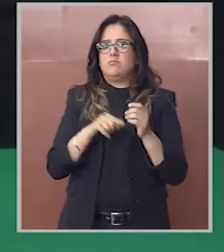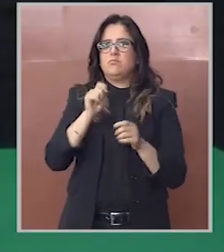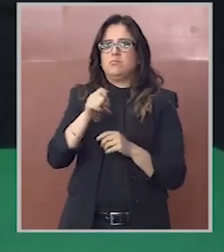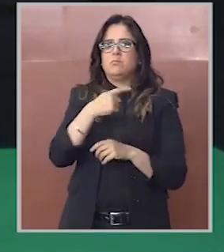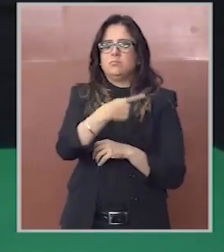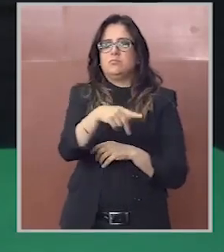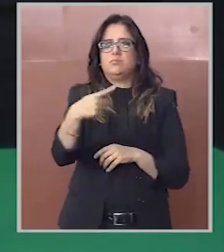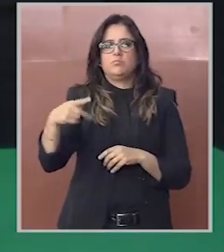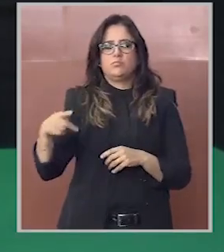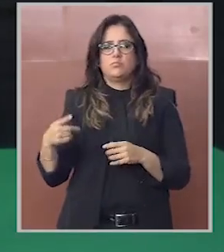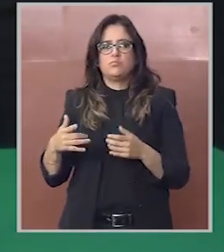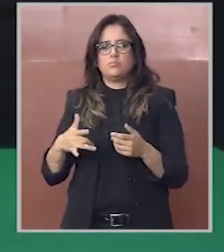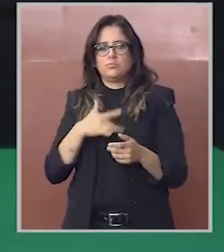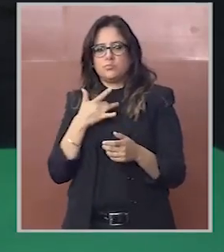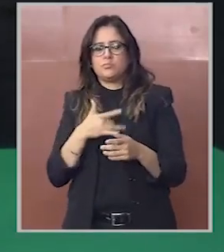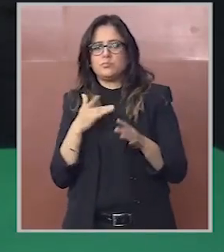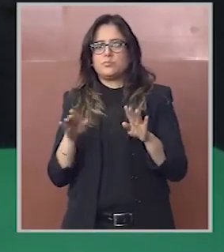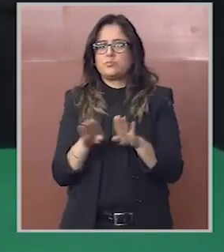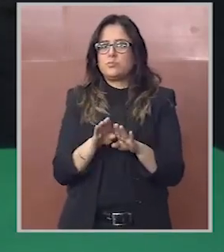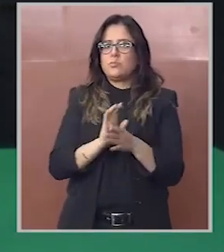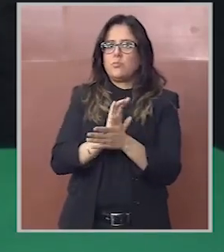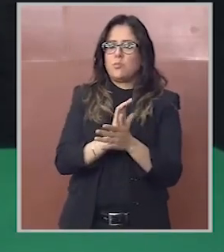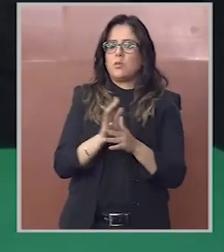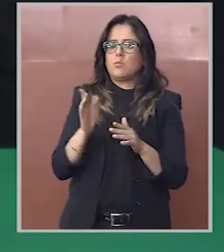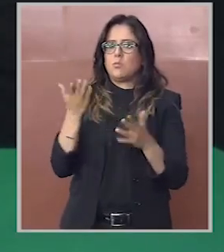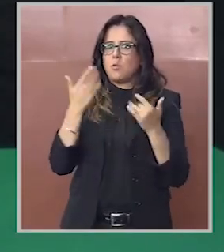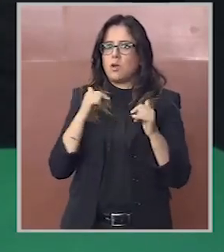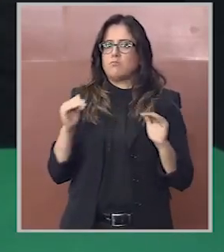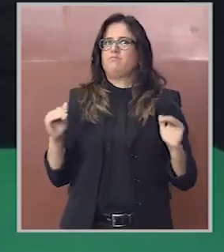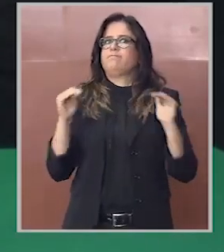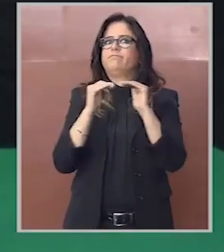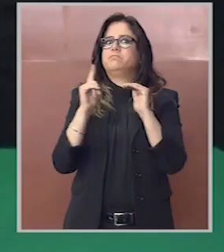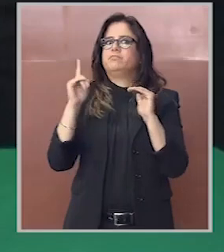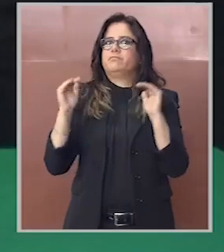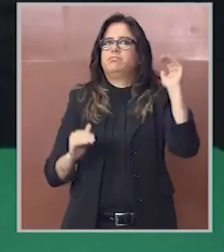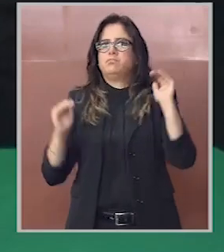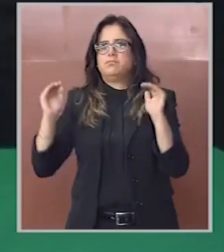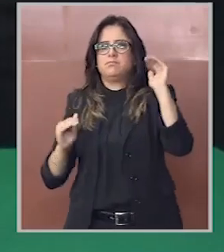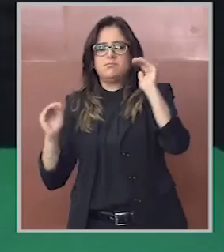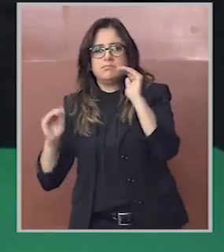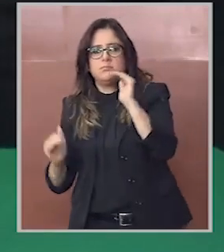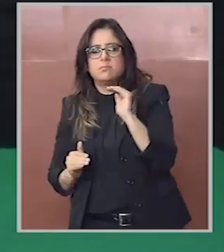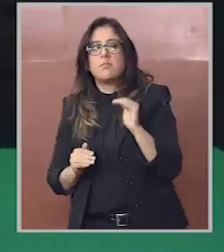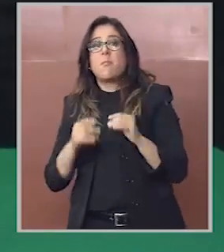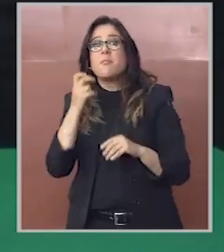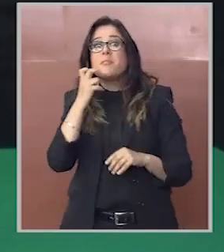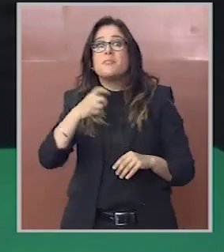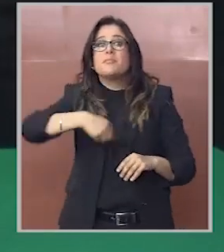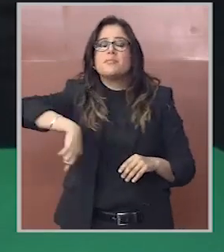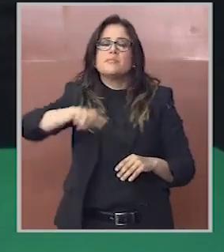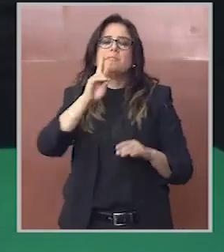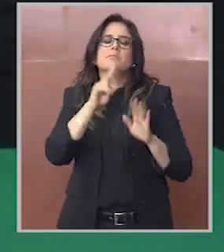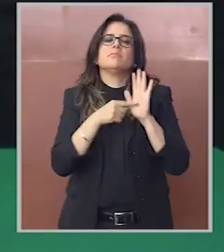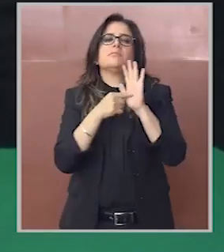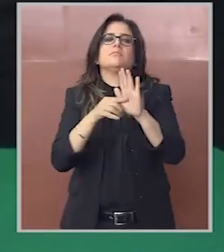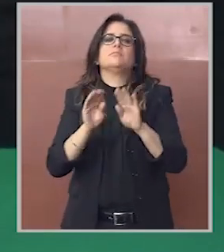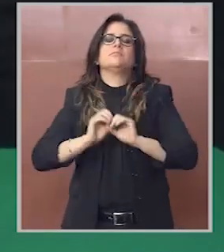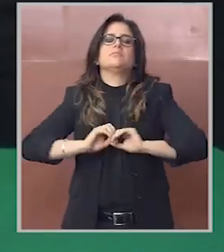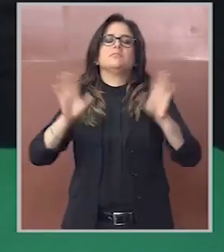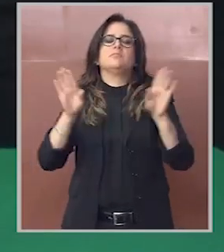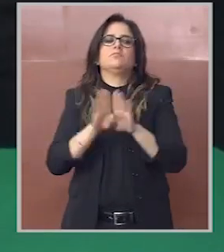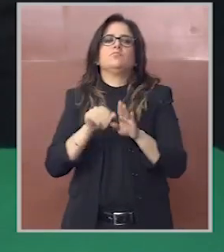desigualdades que hay en las sociedades y claramente saltan a la vista los grupos que hoy día estamos hablando los pueblos